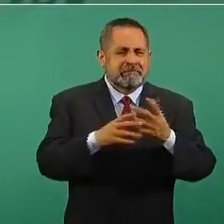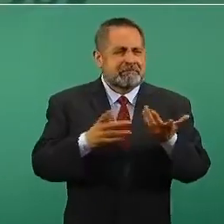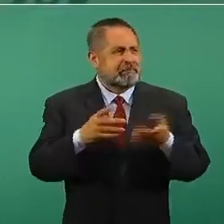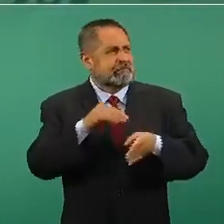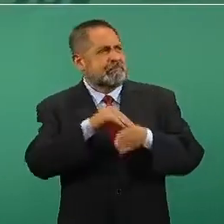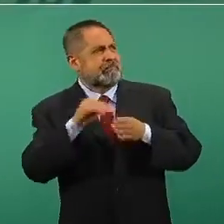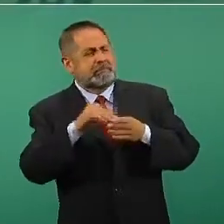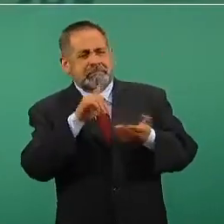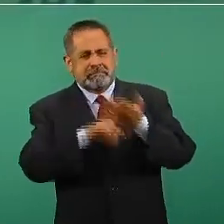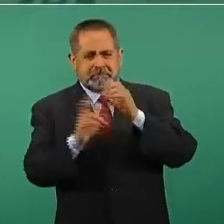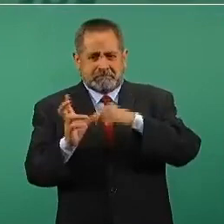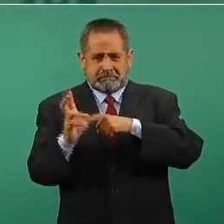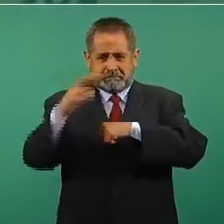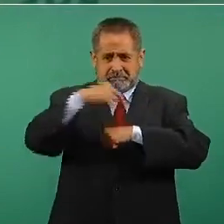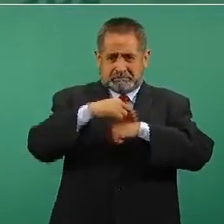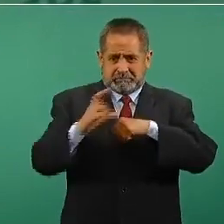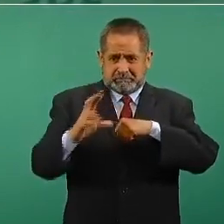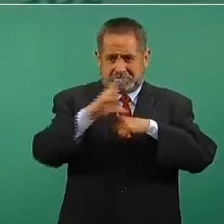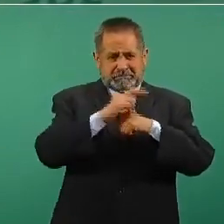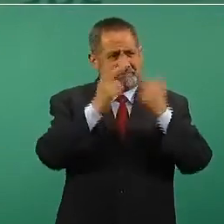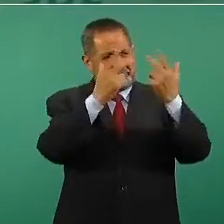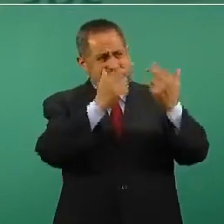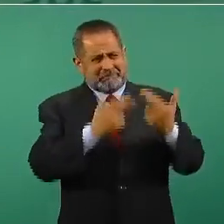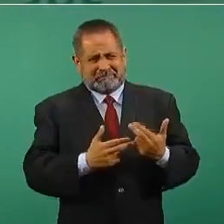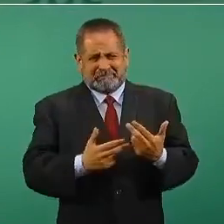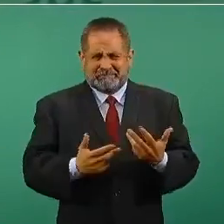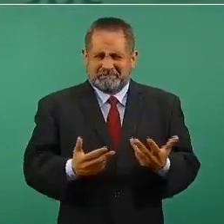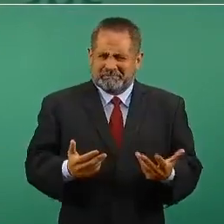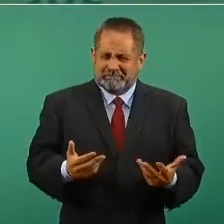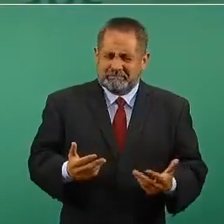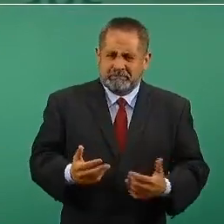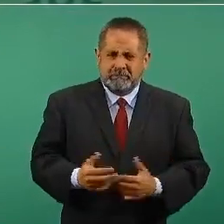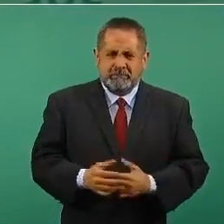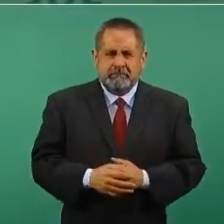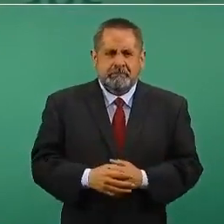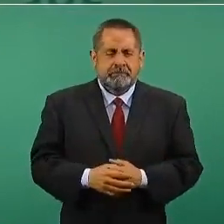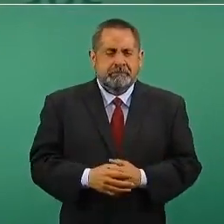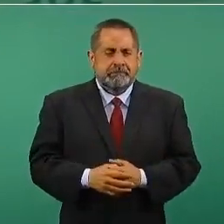Monumento a la Revolución destruido,